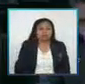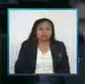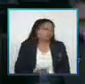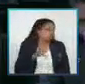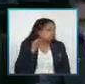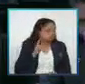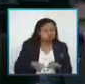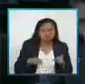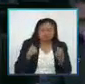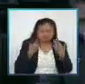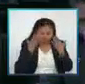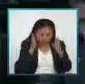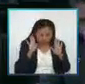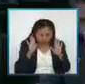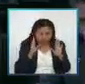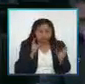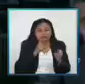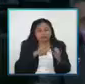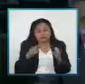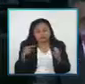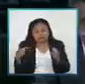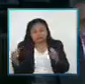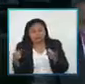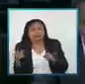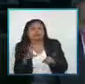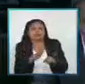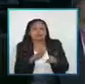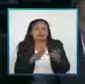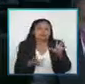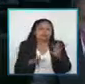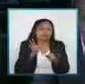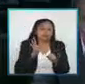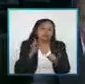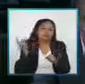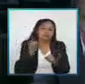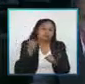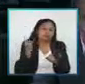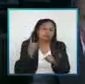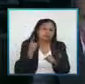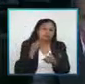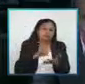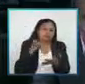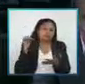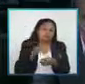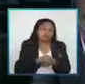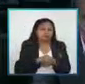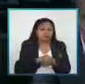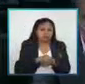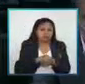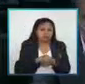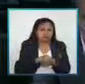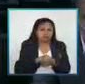Si no mal estoy con las estadísticas, tenemos 14 universidades en el país.